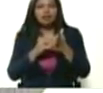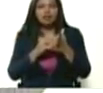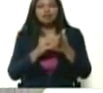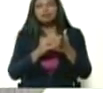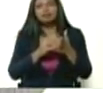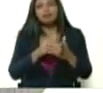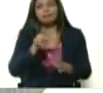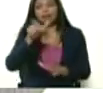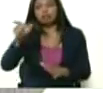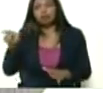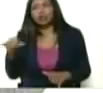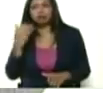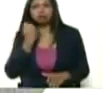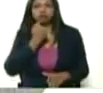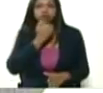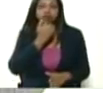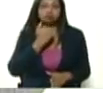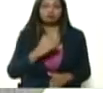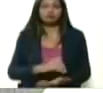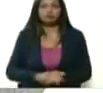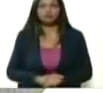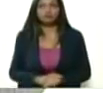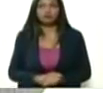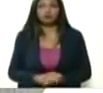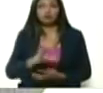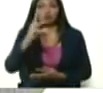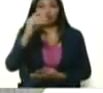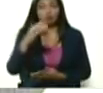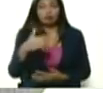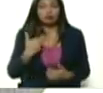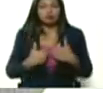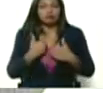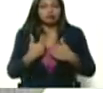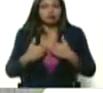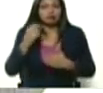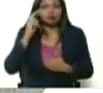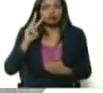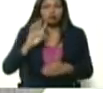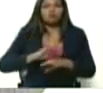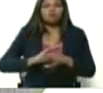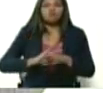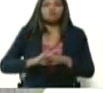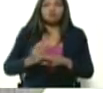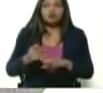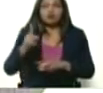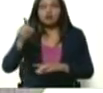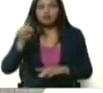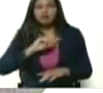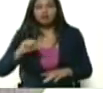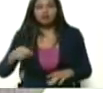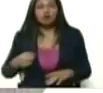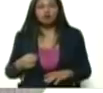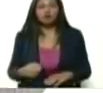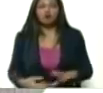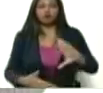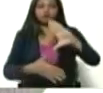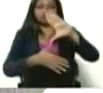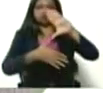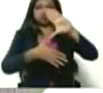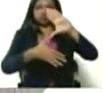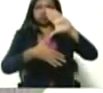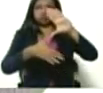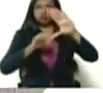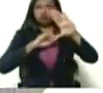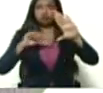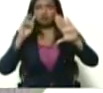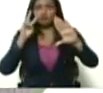327.871 casos. Una cifra realmente muy preocupante porque es en nuestro continente donde está